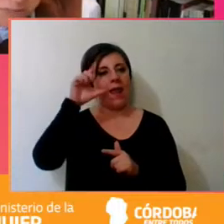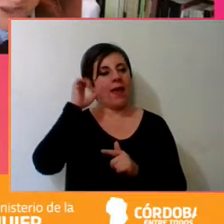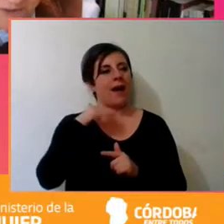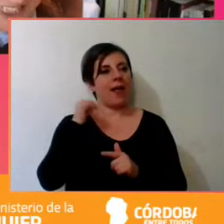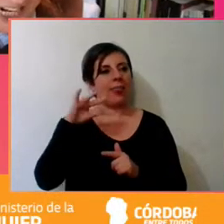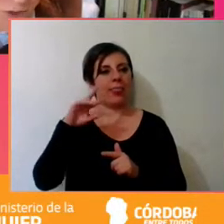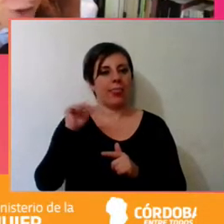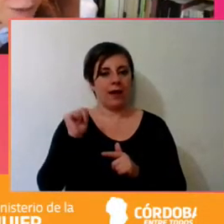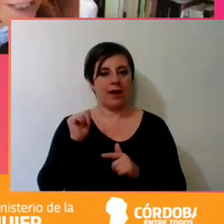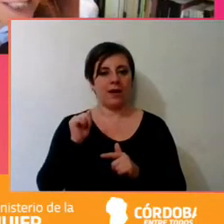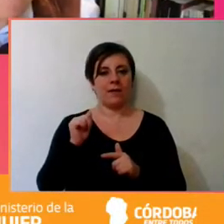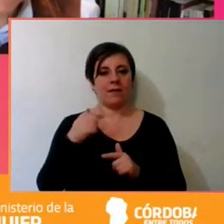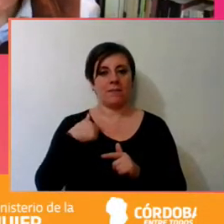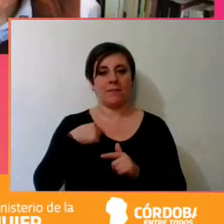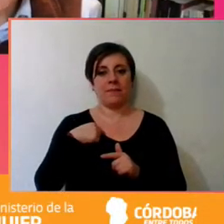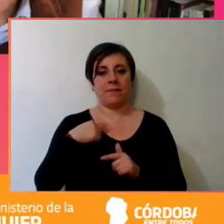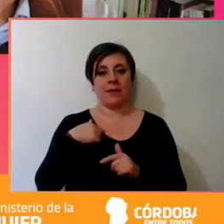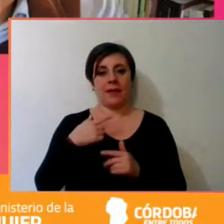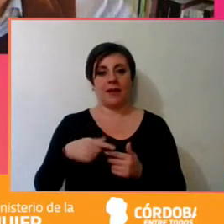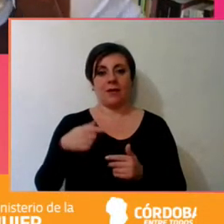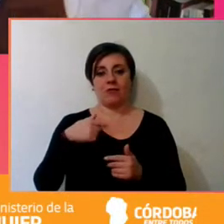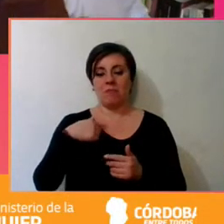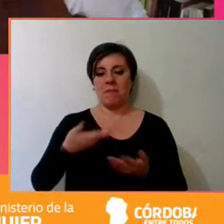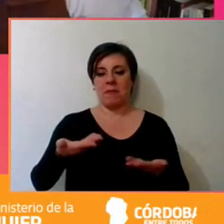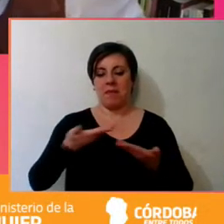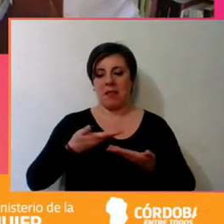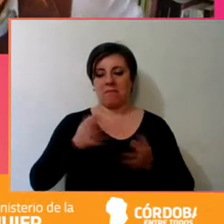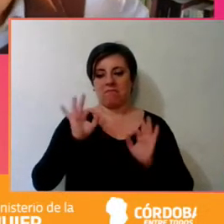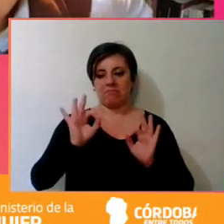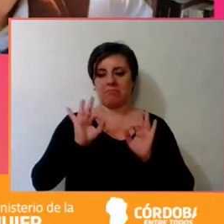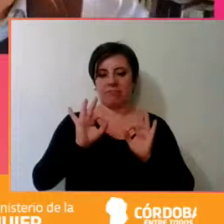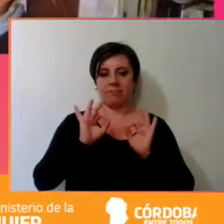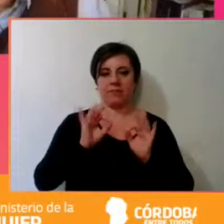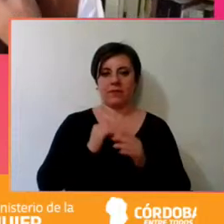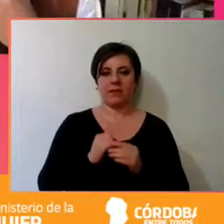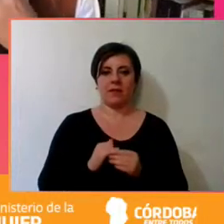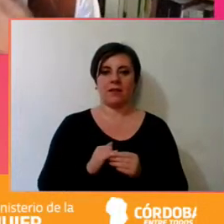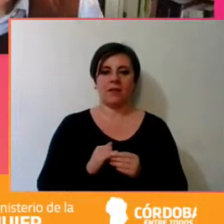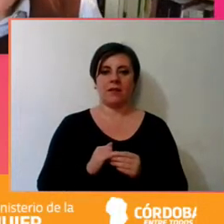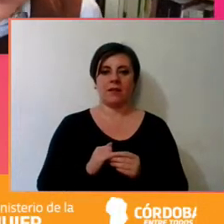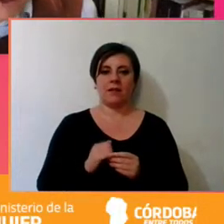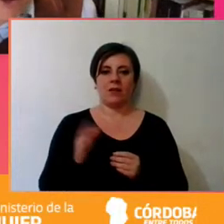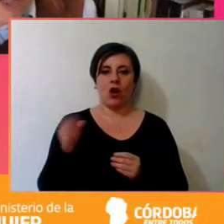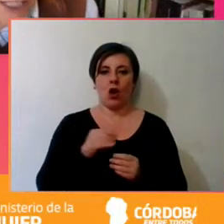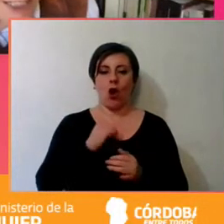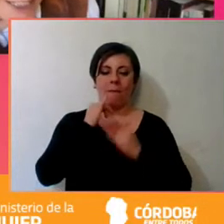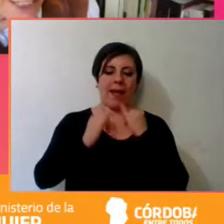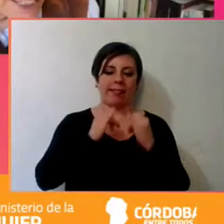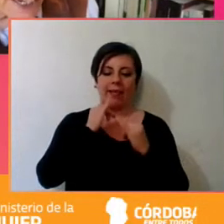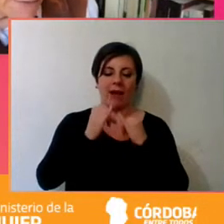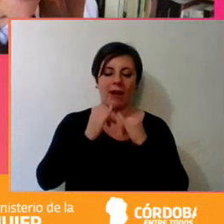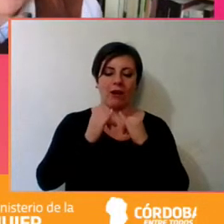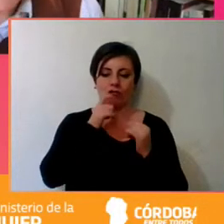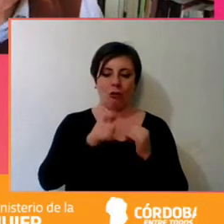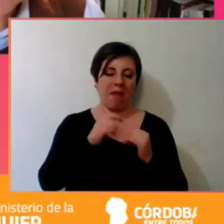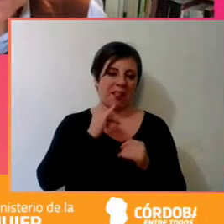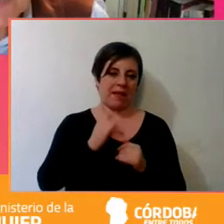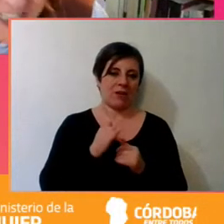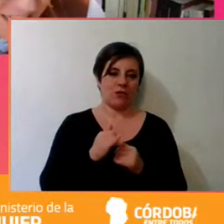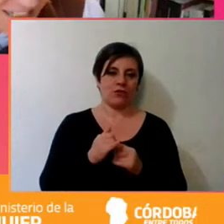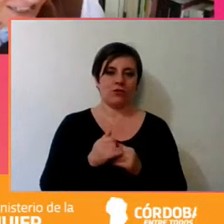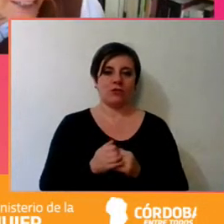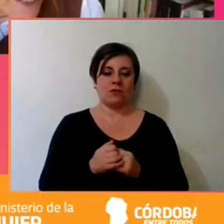bueno, pues me dejaron una mesa muy bien servida con todos los comentarios que han